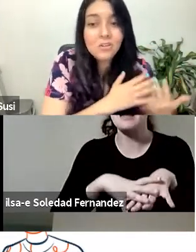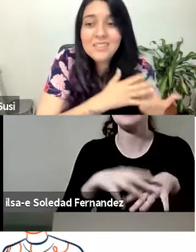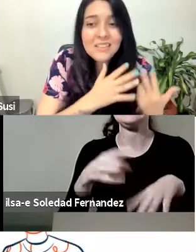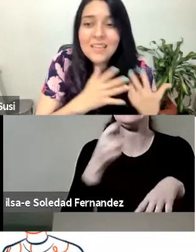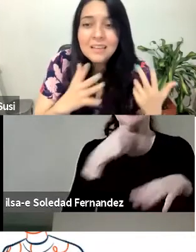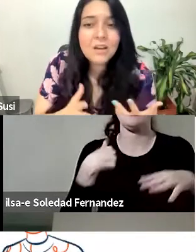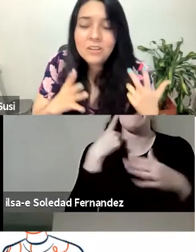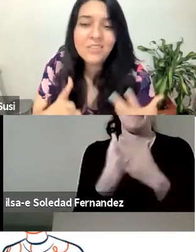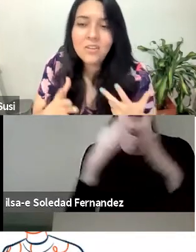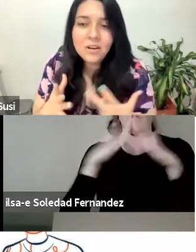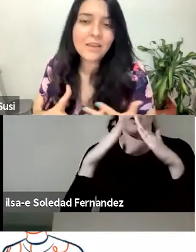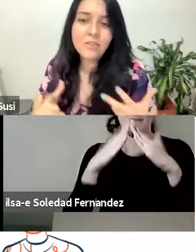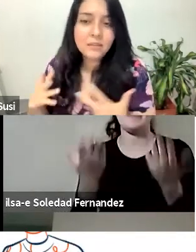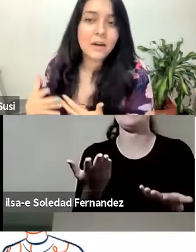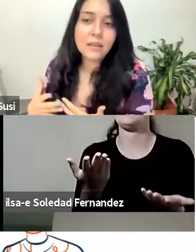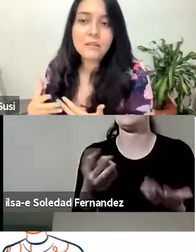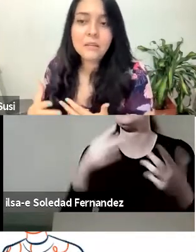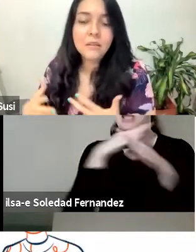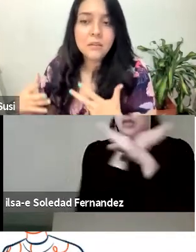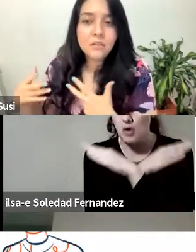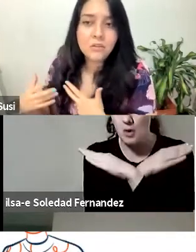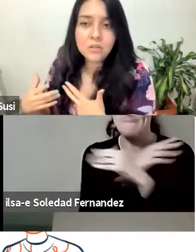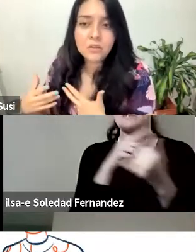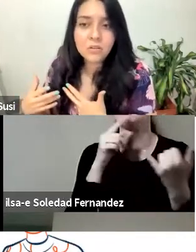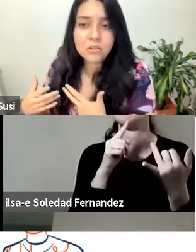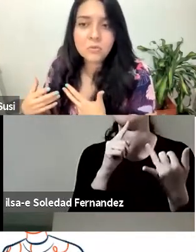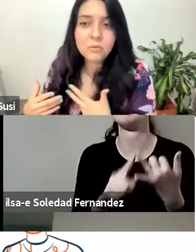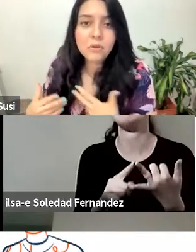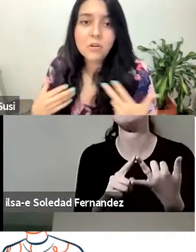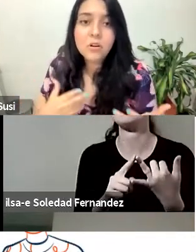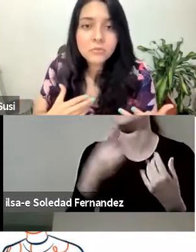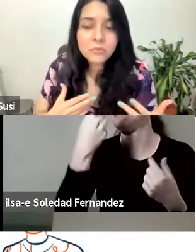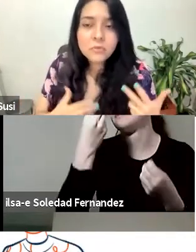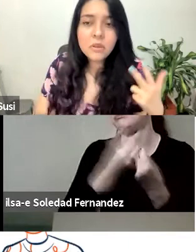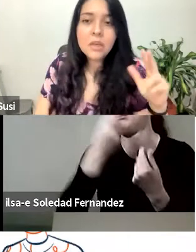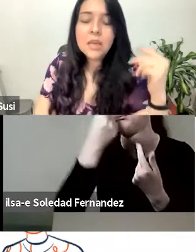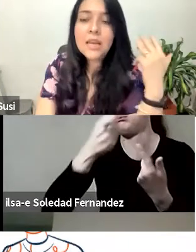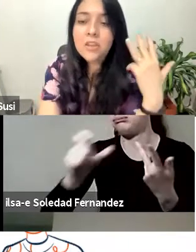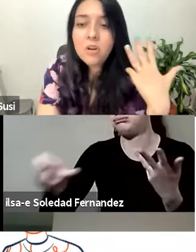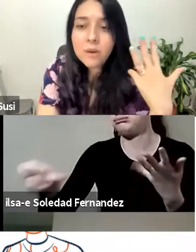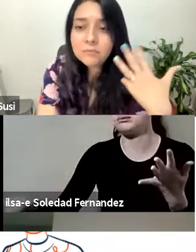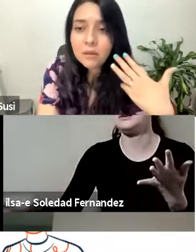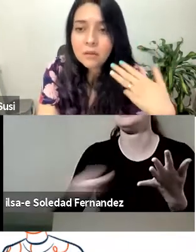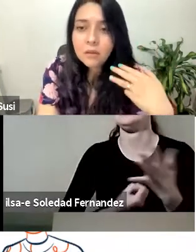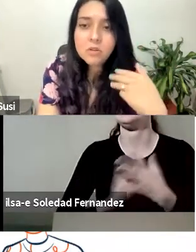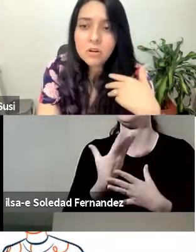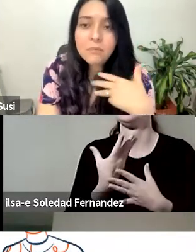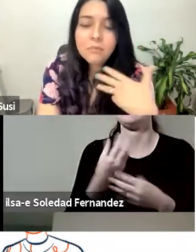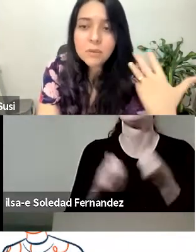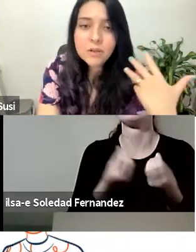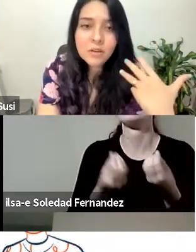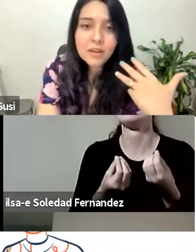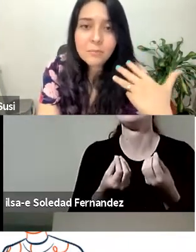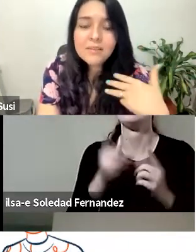internet, o si siquiera tengo tendido de red de internet donde yo vivo o no. El idioma, yo creo